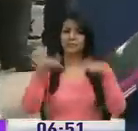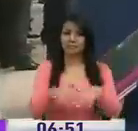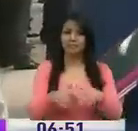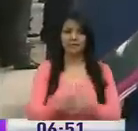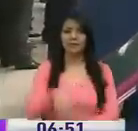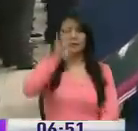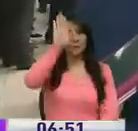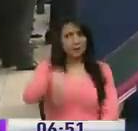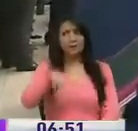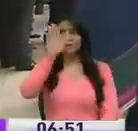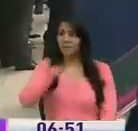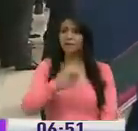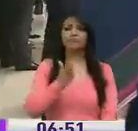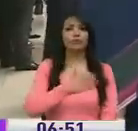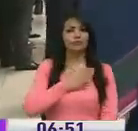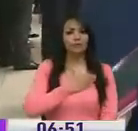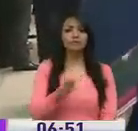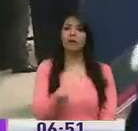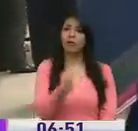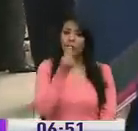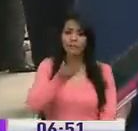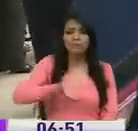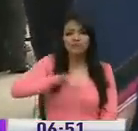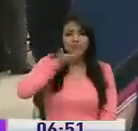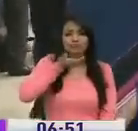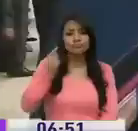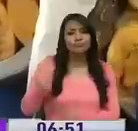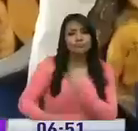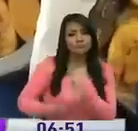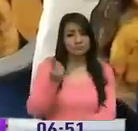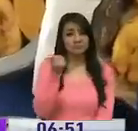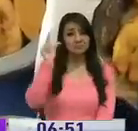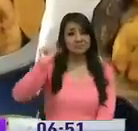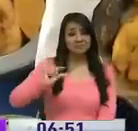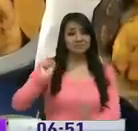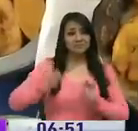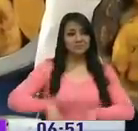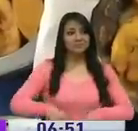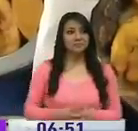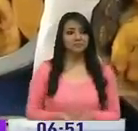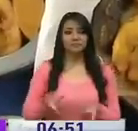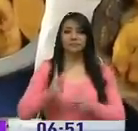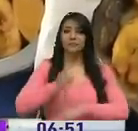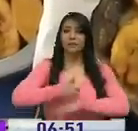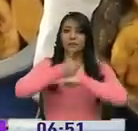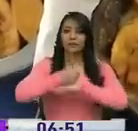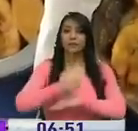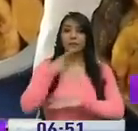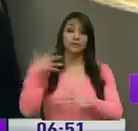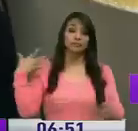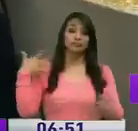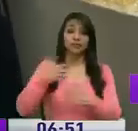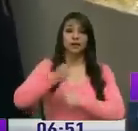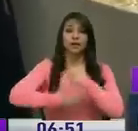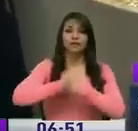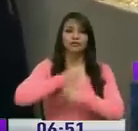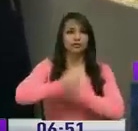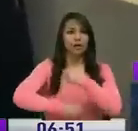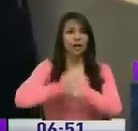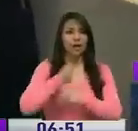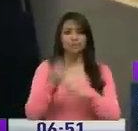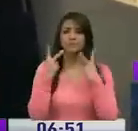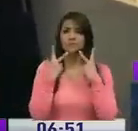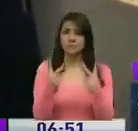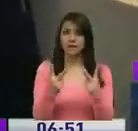confianza de gustar este plato típico y a buenos precios además las autoridades señalaron que en los últimos años son notorias las